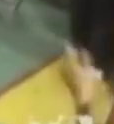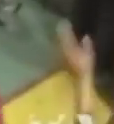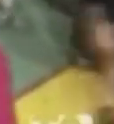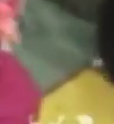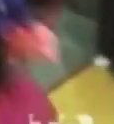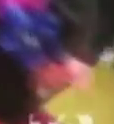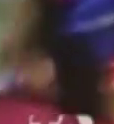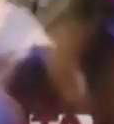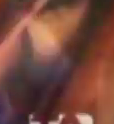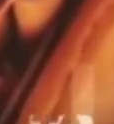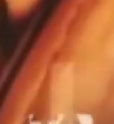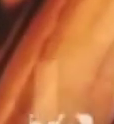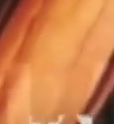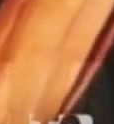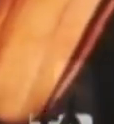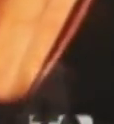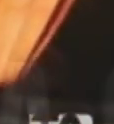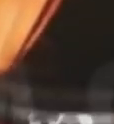horas.